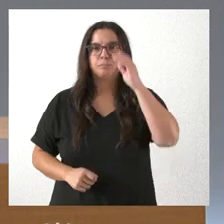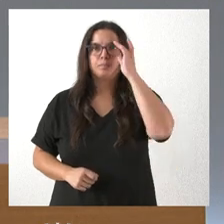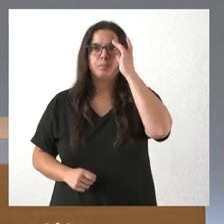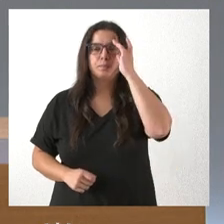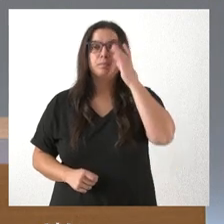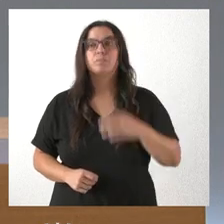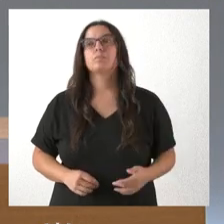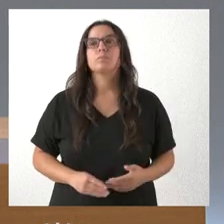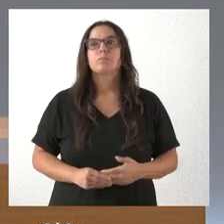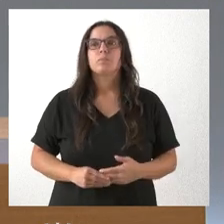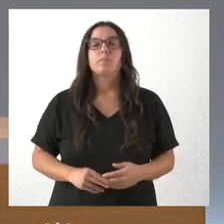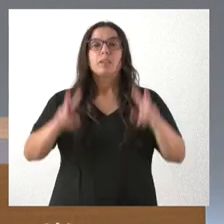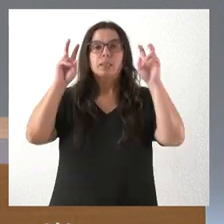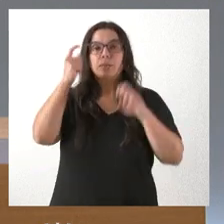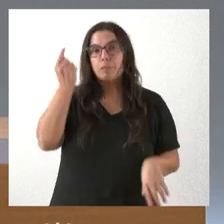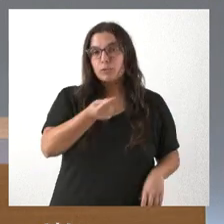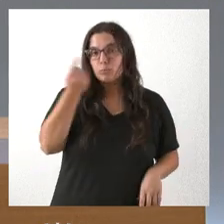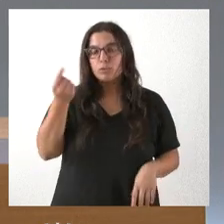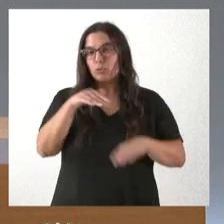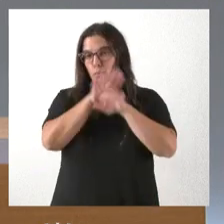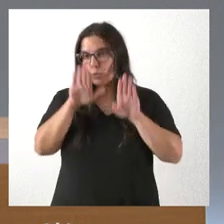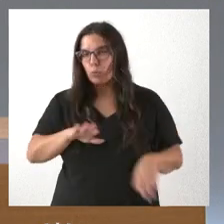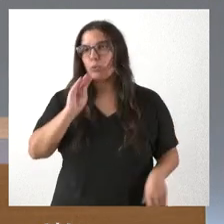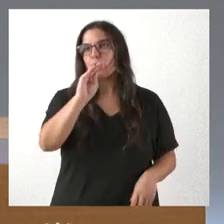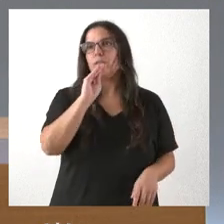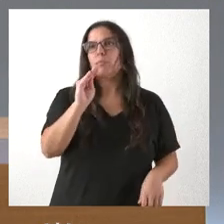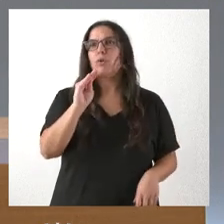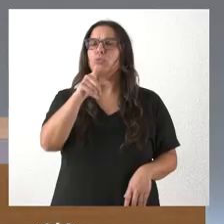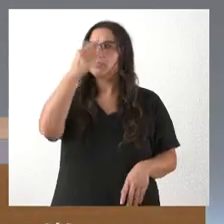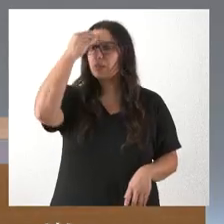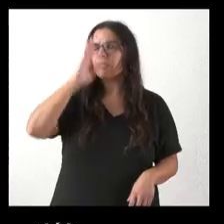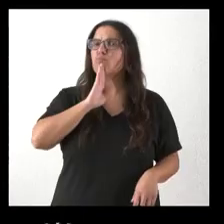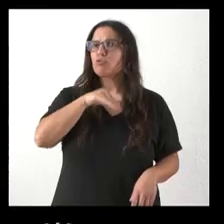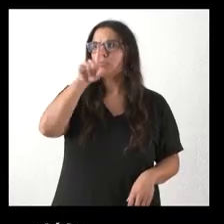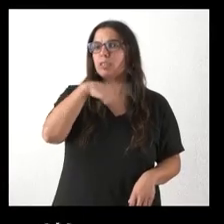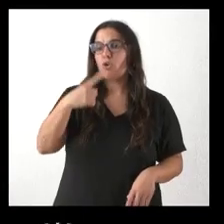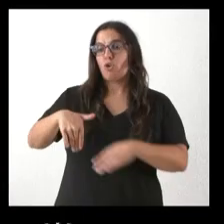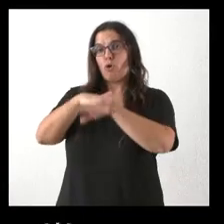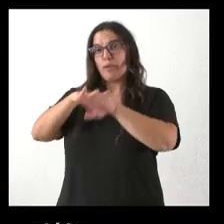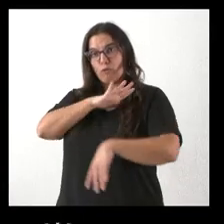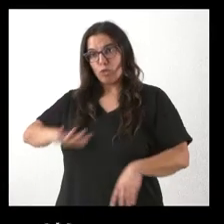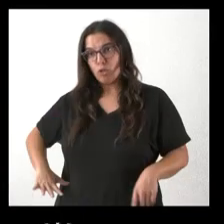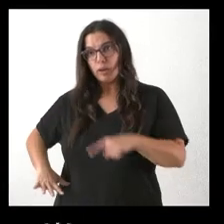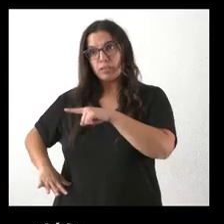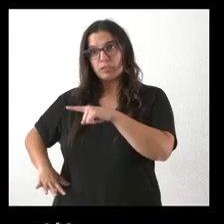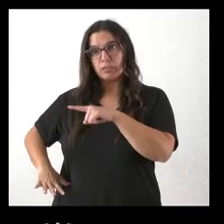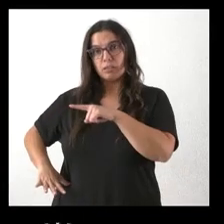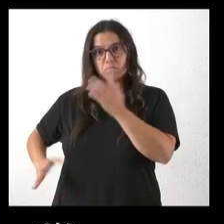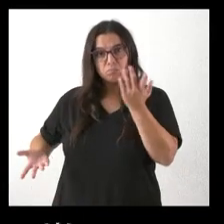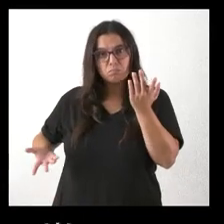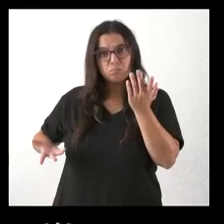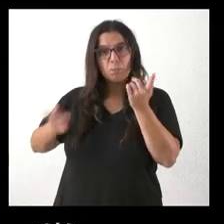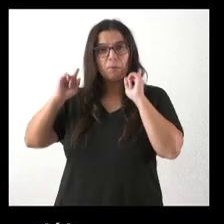por cerrar el tema de presupuesto pero políticamente usted vería adecuado que el gobierno en funciones dicte una serie de